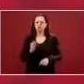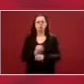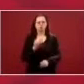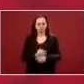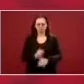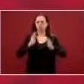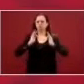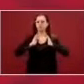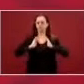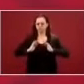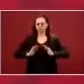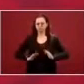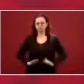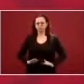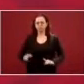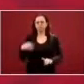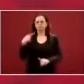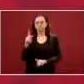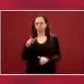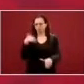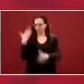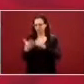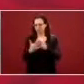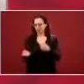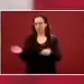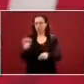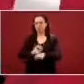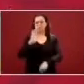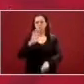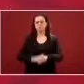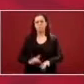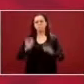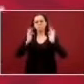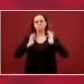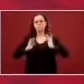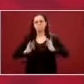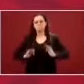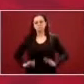tranquilos. Pero estaremos, vamos a estar más tranquilos porque ya